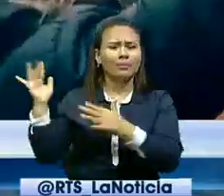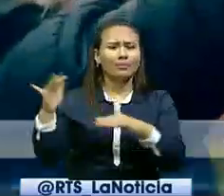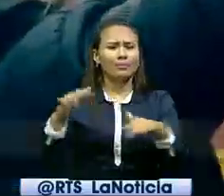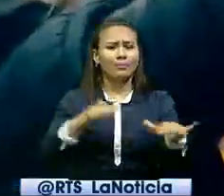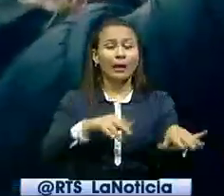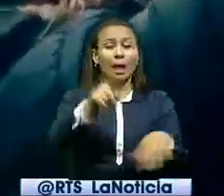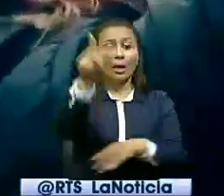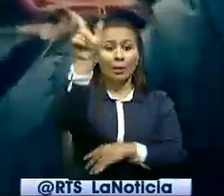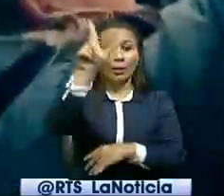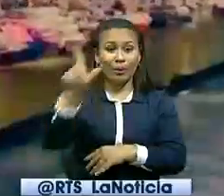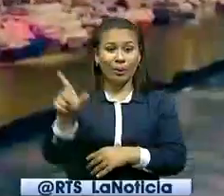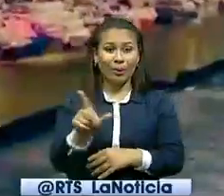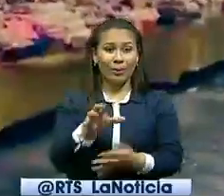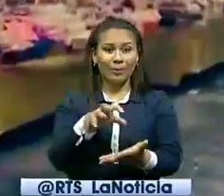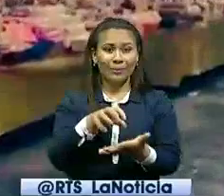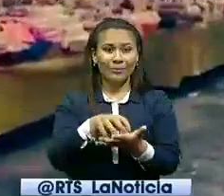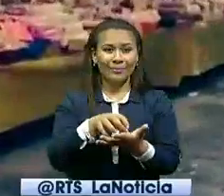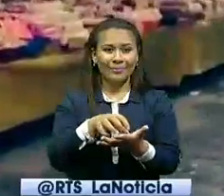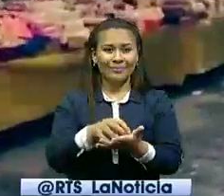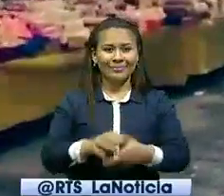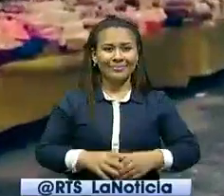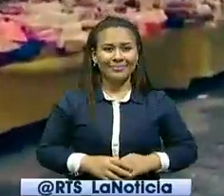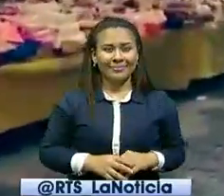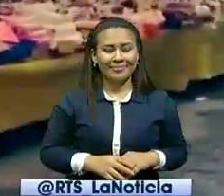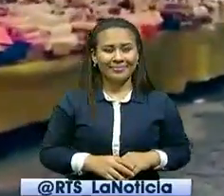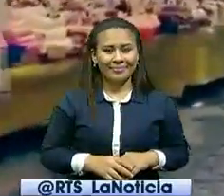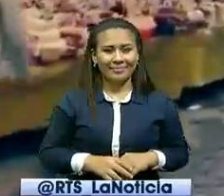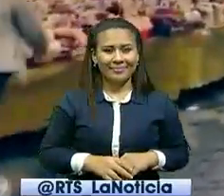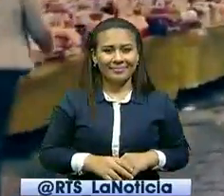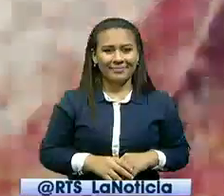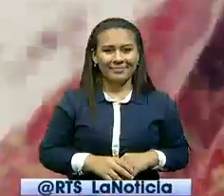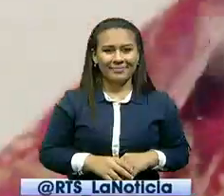Loja informó Marcela Constante.